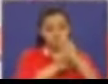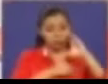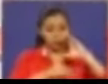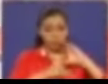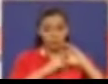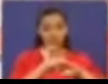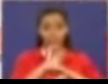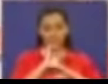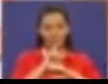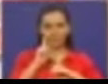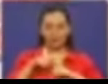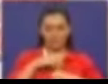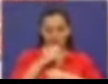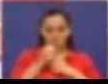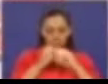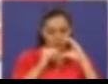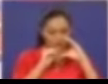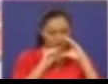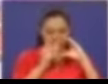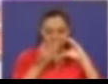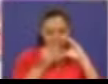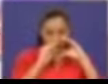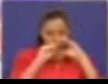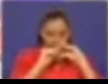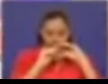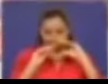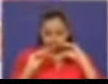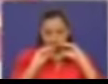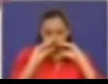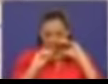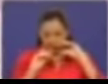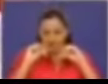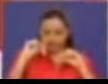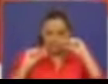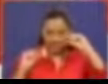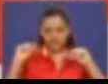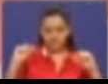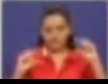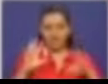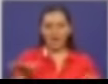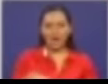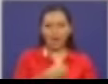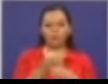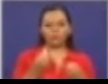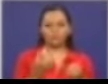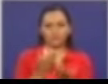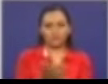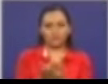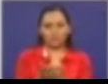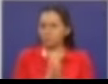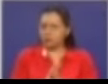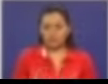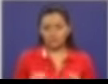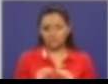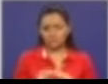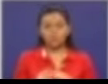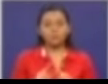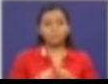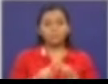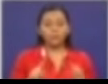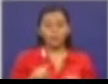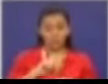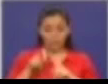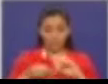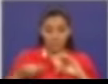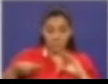se hace es ajustar ese componente de inversión. Antes, cuando apenas esto era el componente de